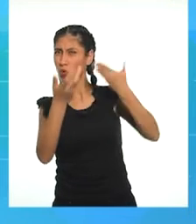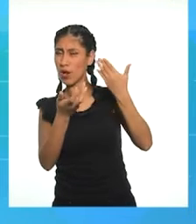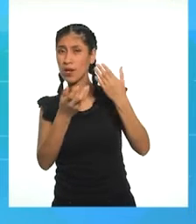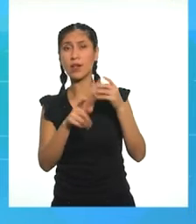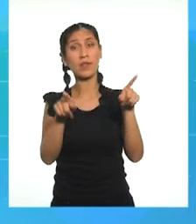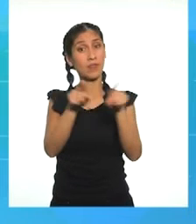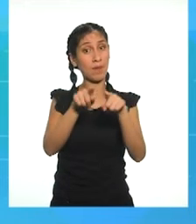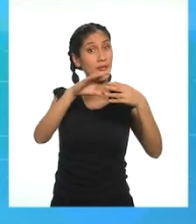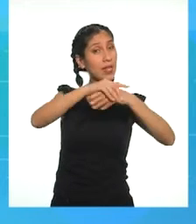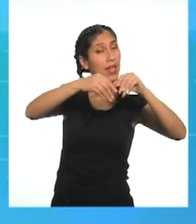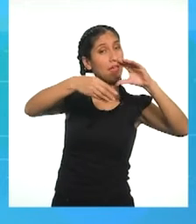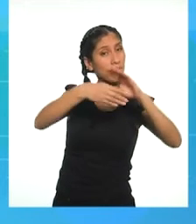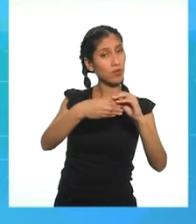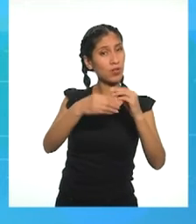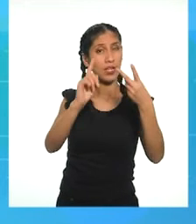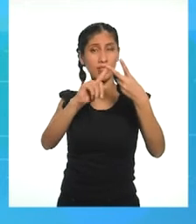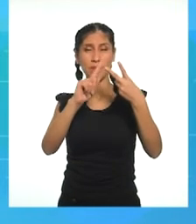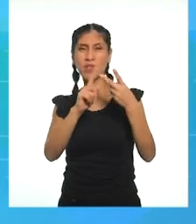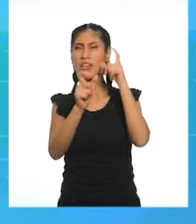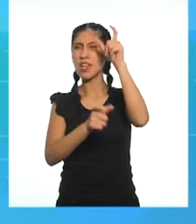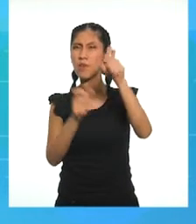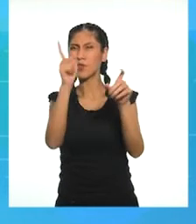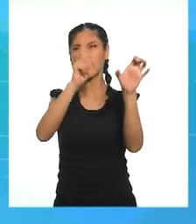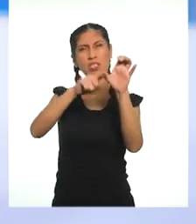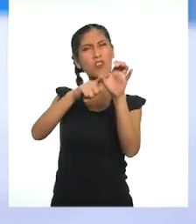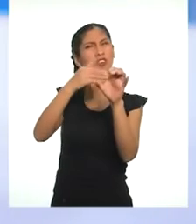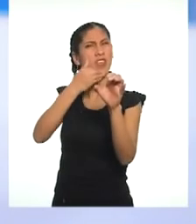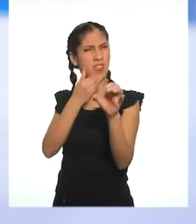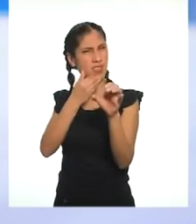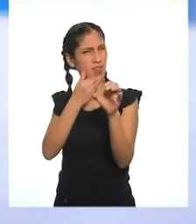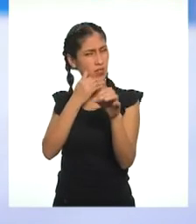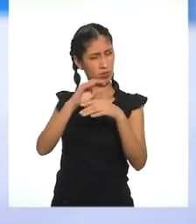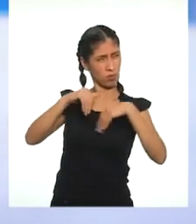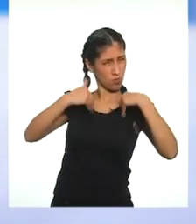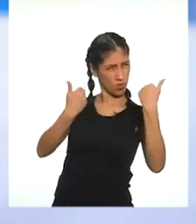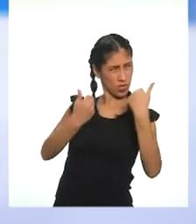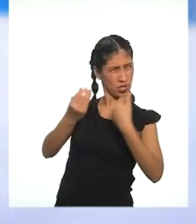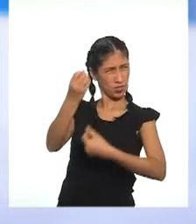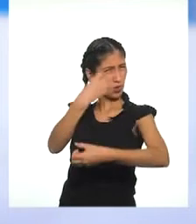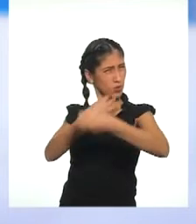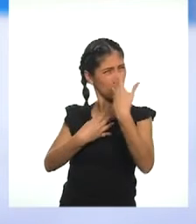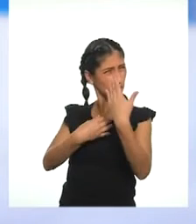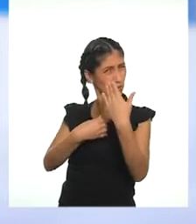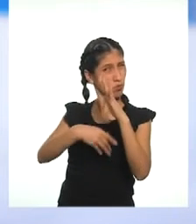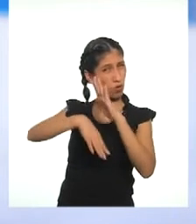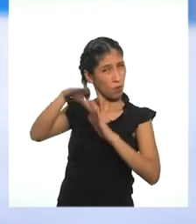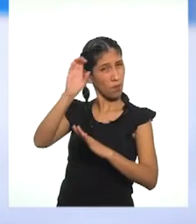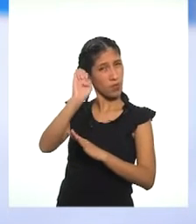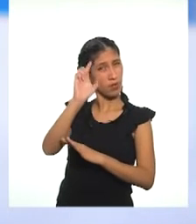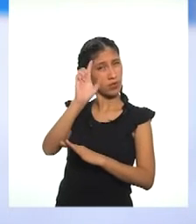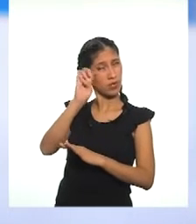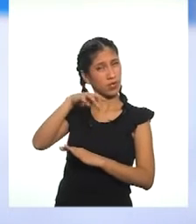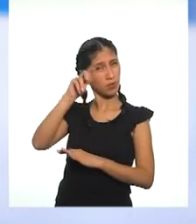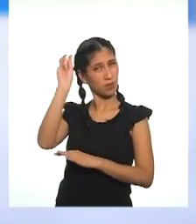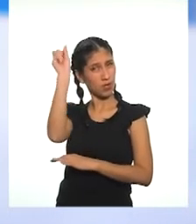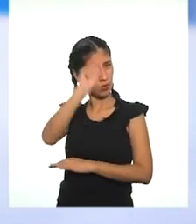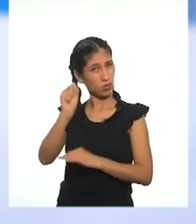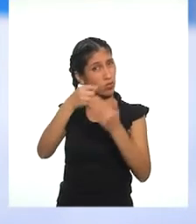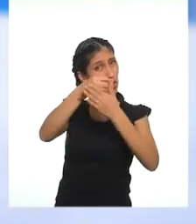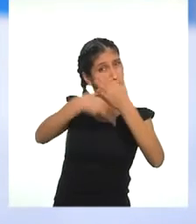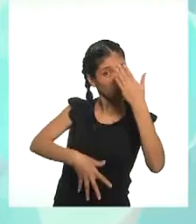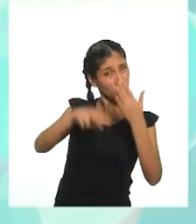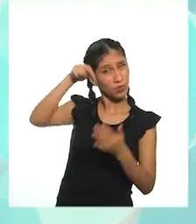realizan y las relaciones causa-efecto. ¿Nos podría contar un poco de los elementos de un texto